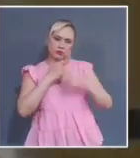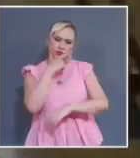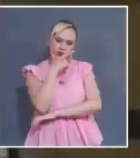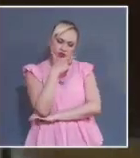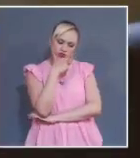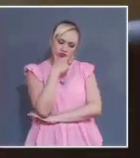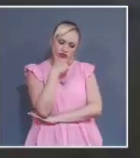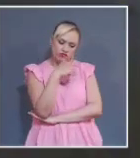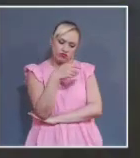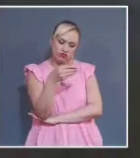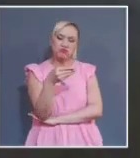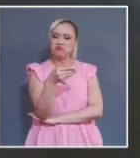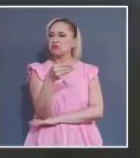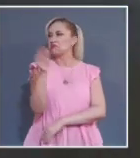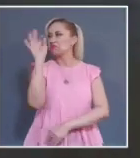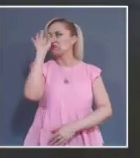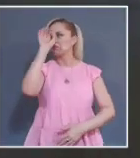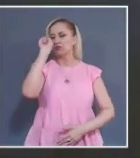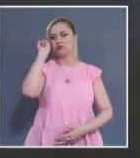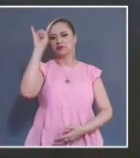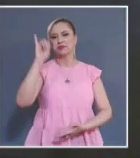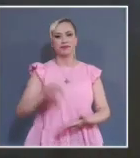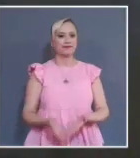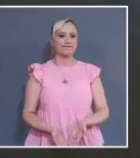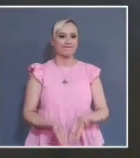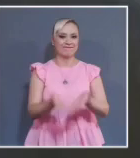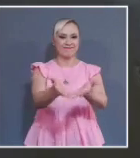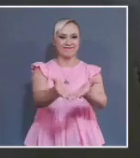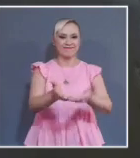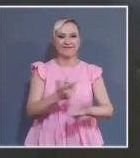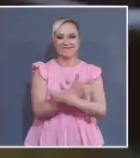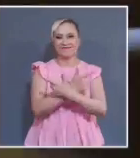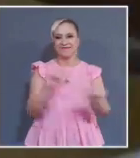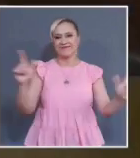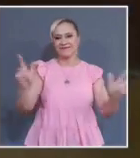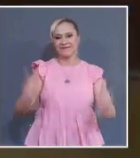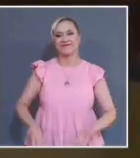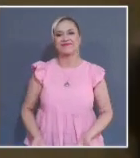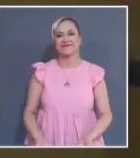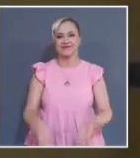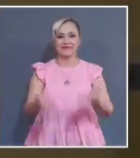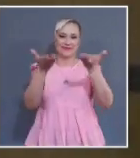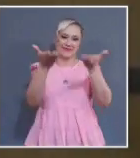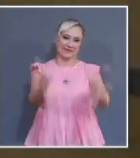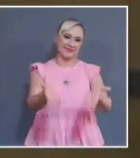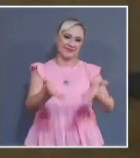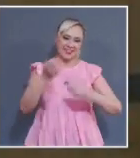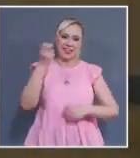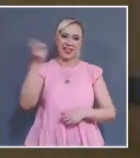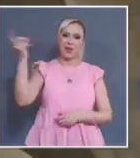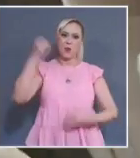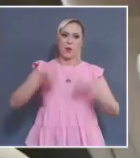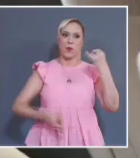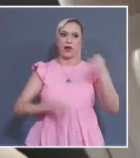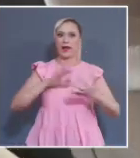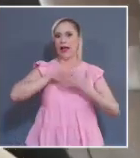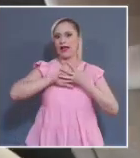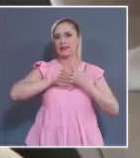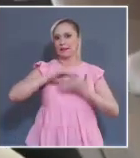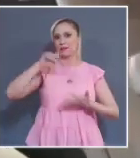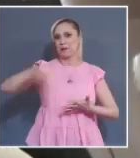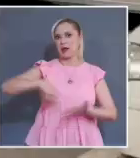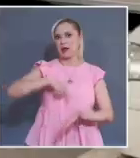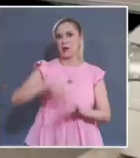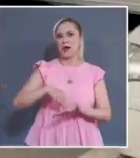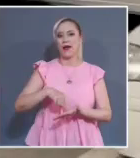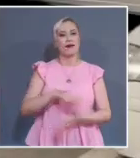el beneficio a favor de Karen, resolución que fue calificada como legal por el juez de ejecución que llevaba el caso. Fue así como